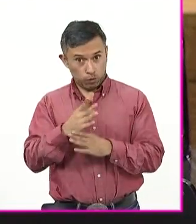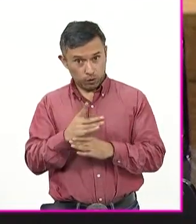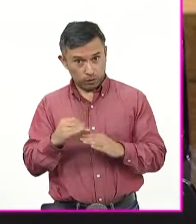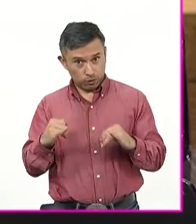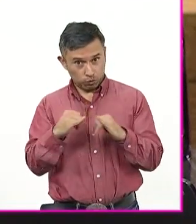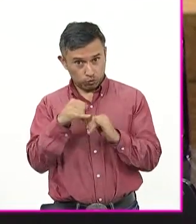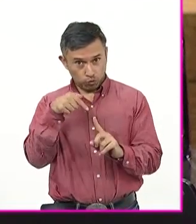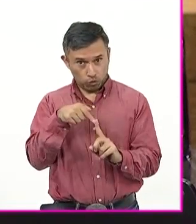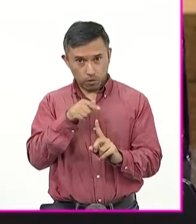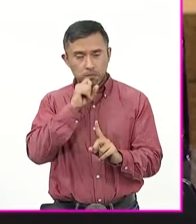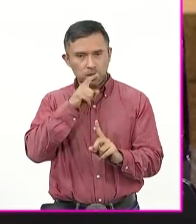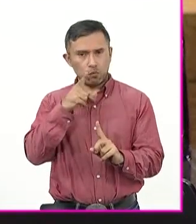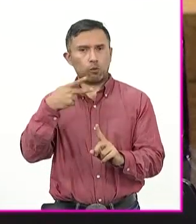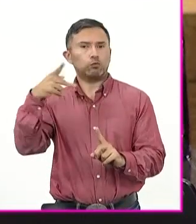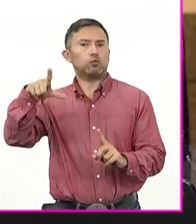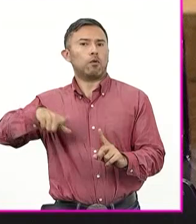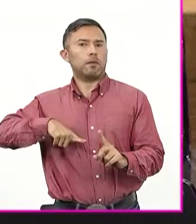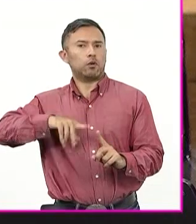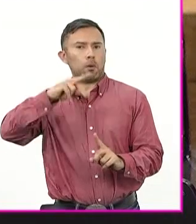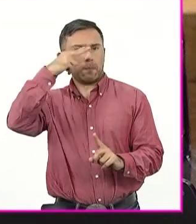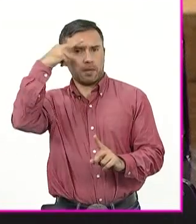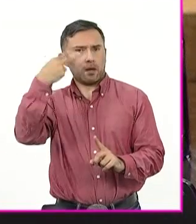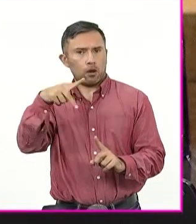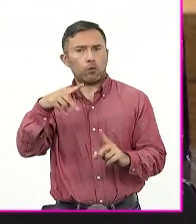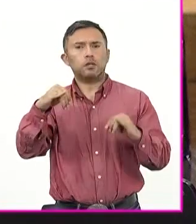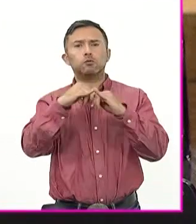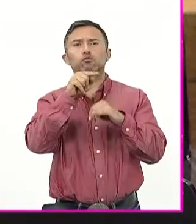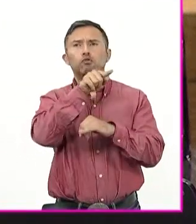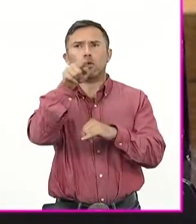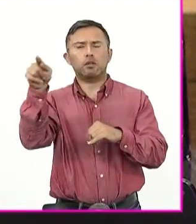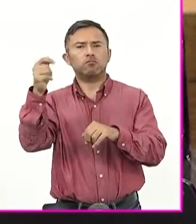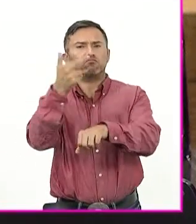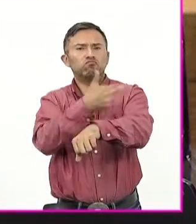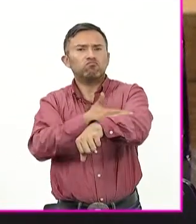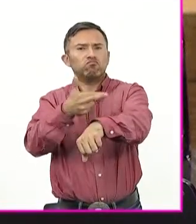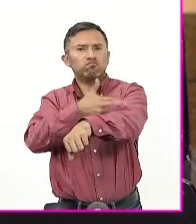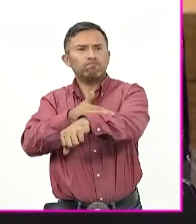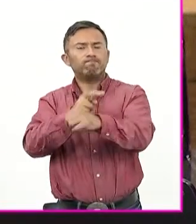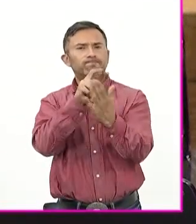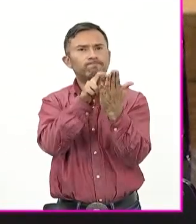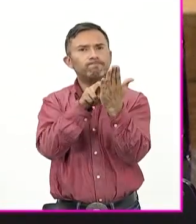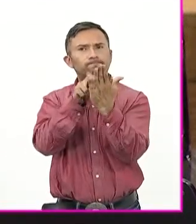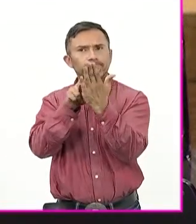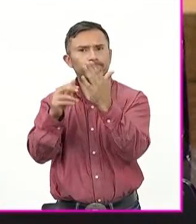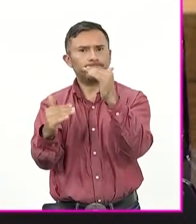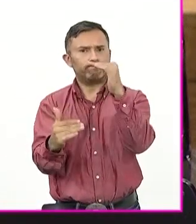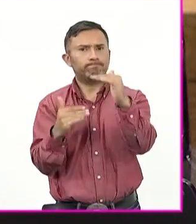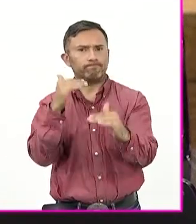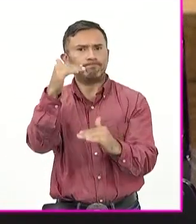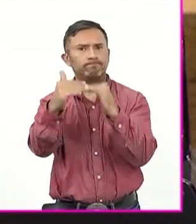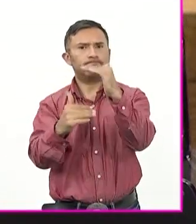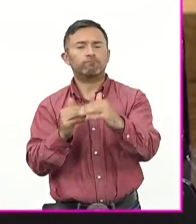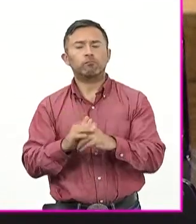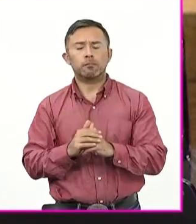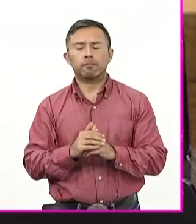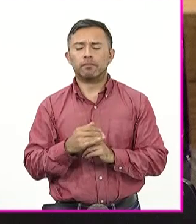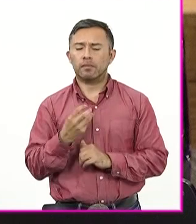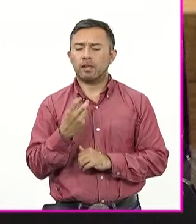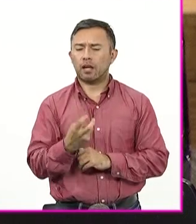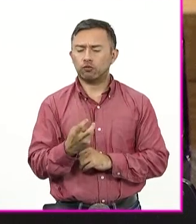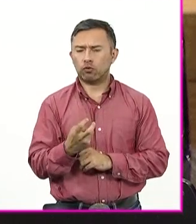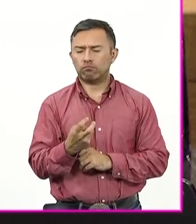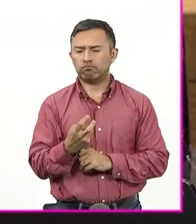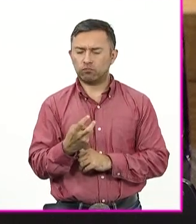las instituciones del Estado mexicano. Y me suscribo sin duda a este respecto como un